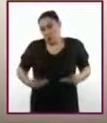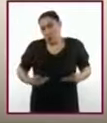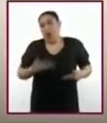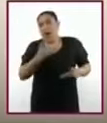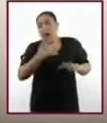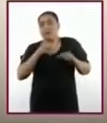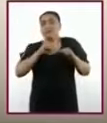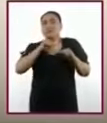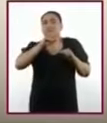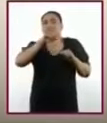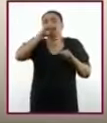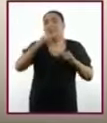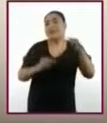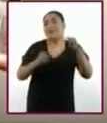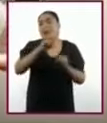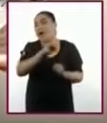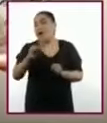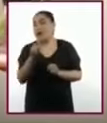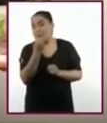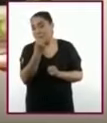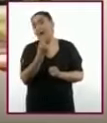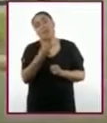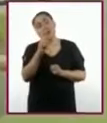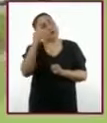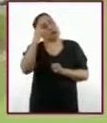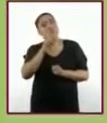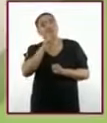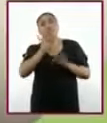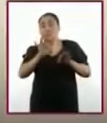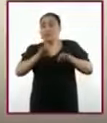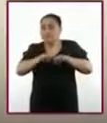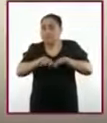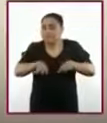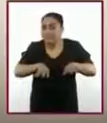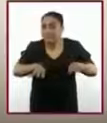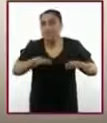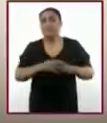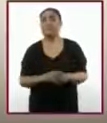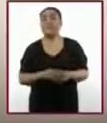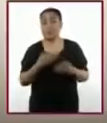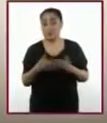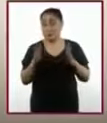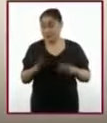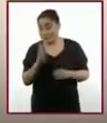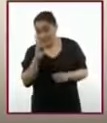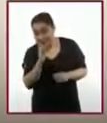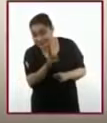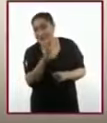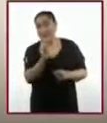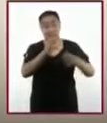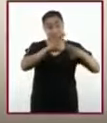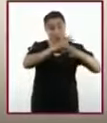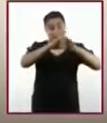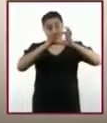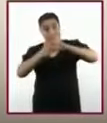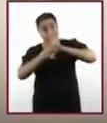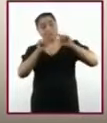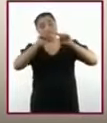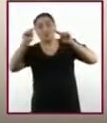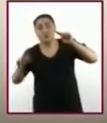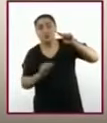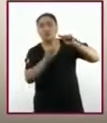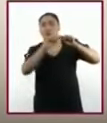y cadenas alimentarias, es más adecuado construir una red alimentaria. Como hemos visto, las cadenas alimentarias muestran